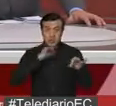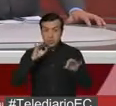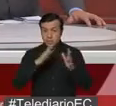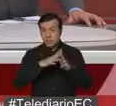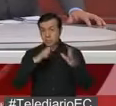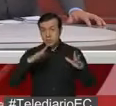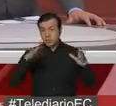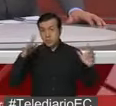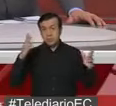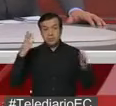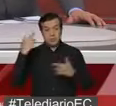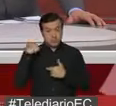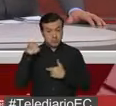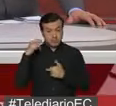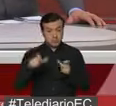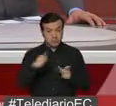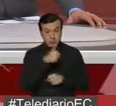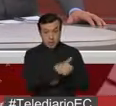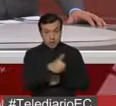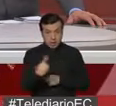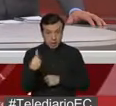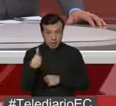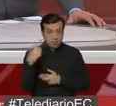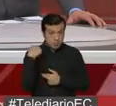frente a esta responsabilidad ciudadana que debe existir.